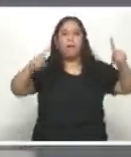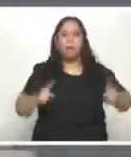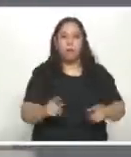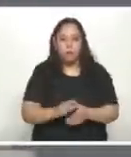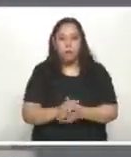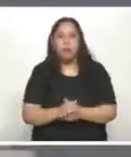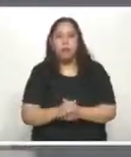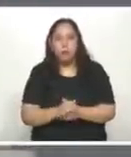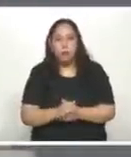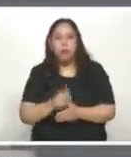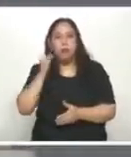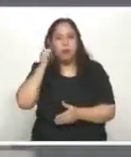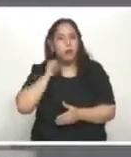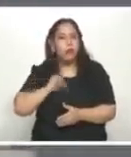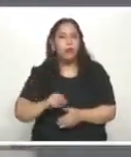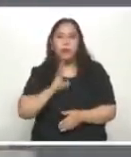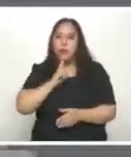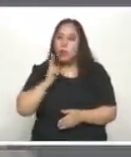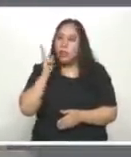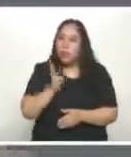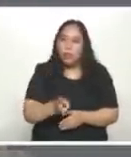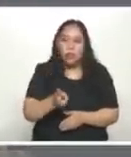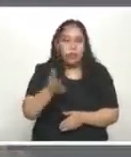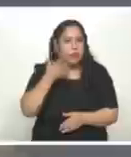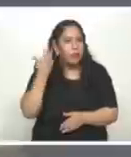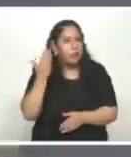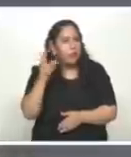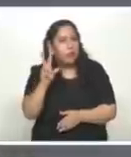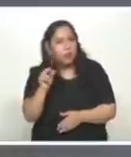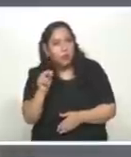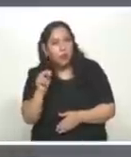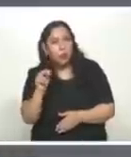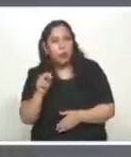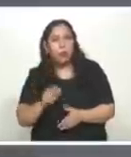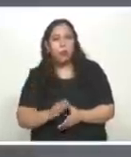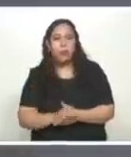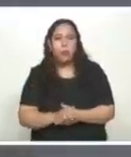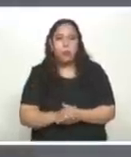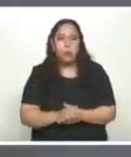que dar, porque hay dos tipos de personas, ¿no? Las personas